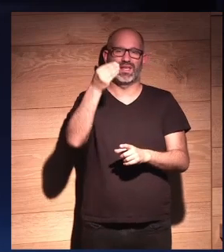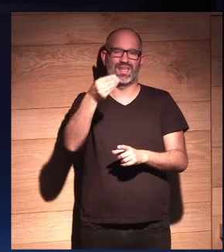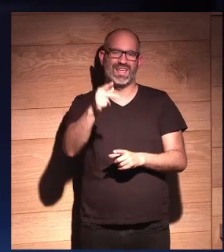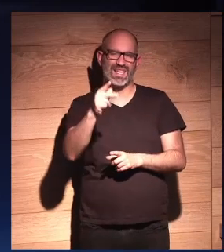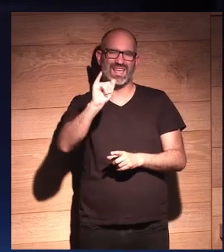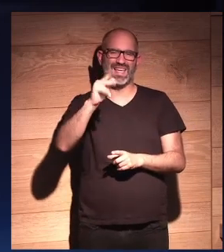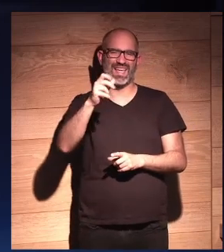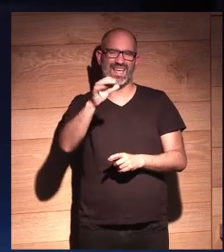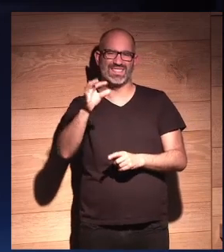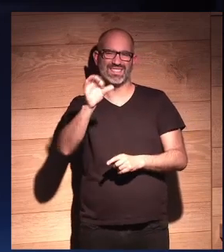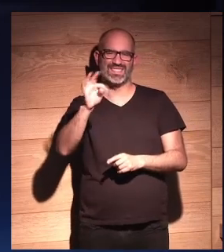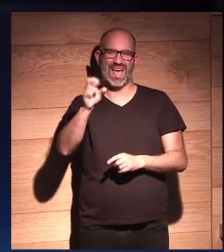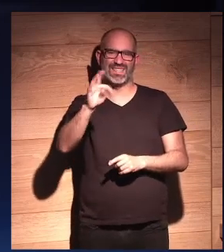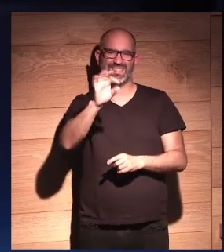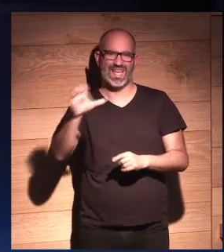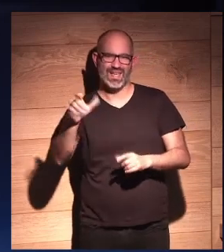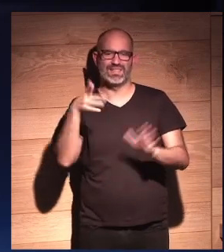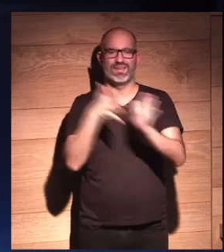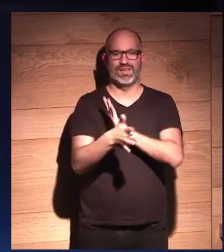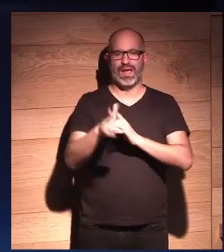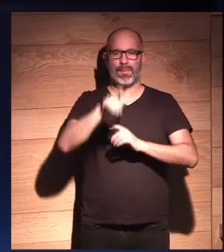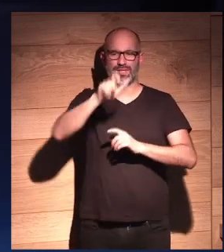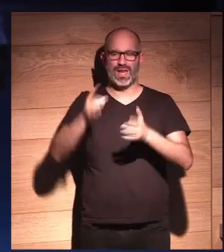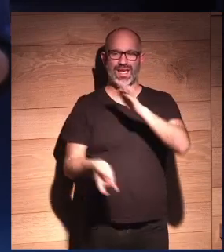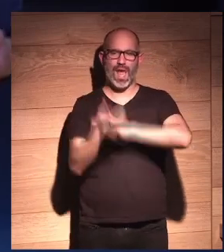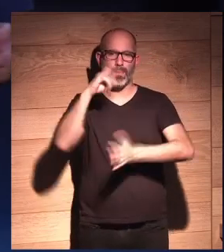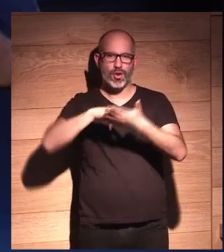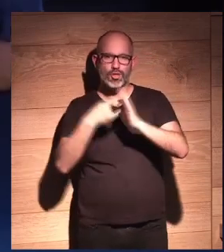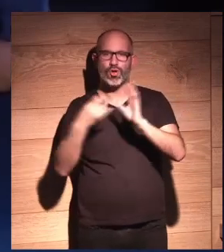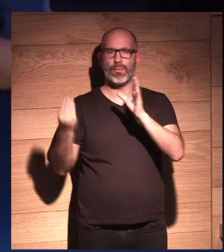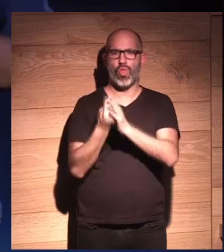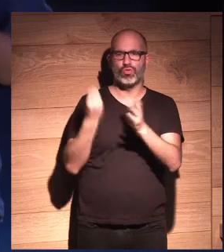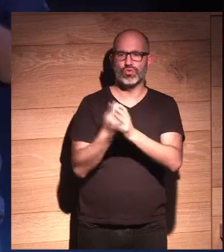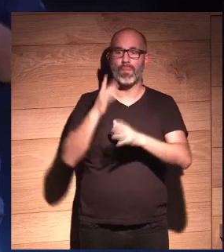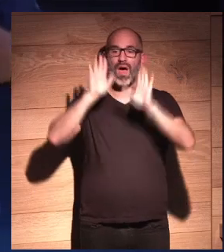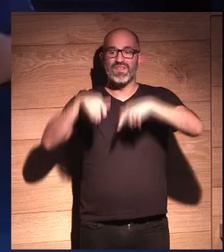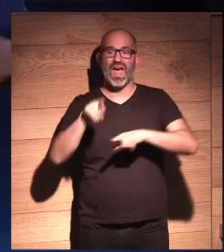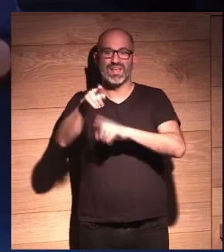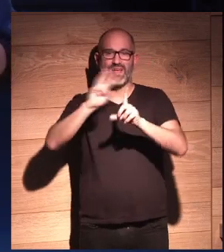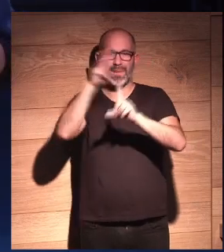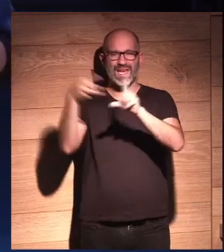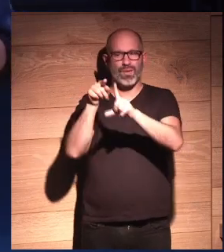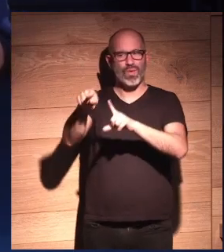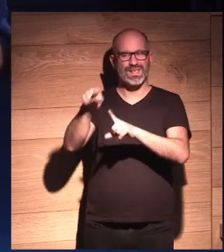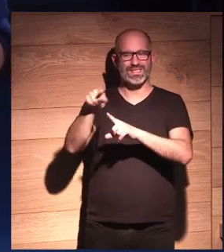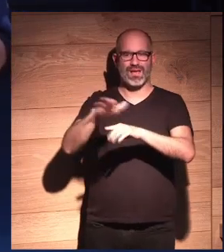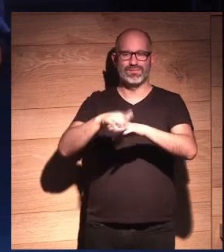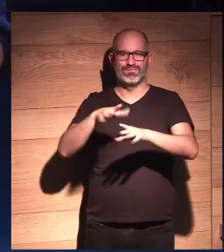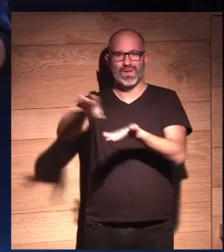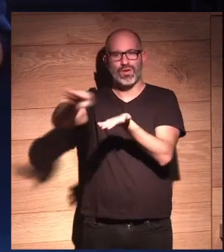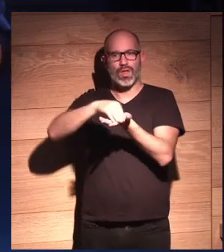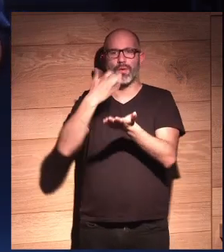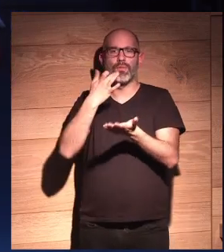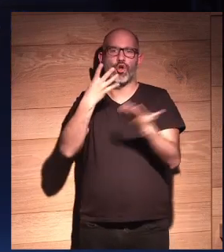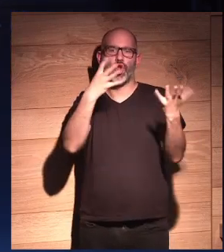en un inicio era todo más optimismo, gente que creaba proyectos, productos, etc. Ahora no, ahora Kickstarter se ha convertido más en recaudo de